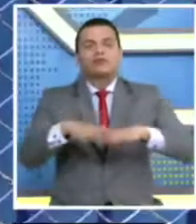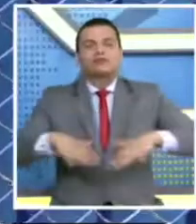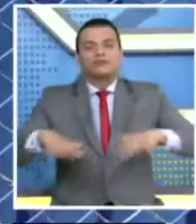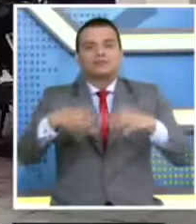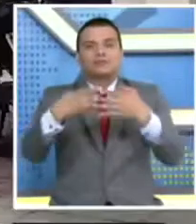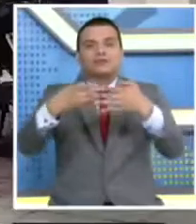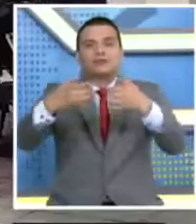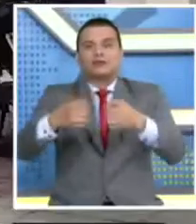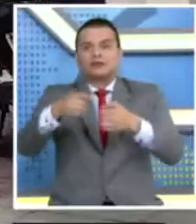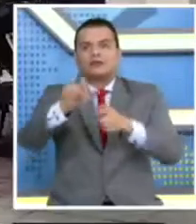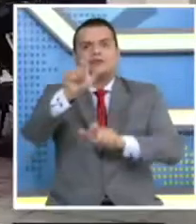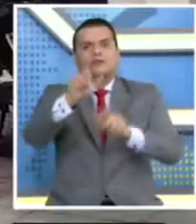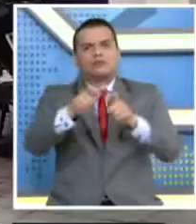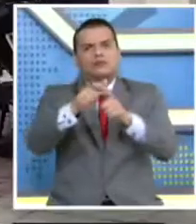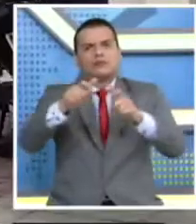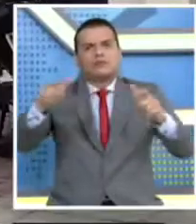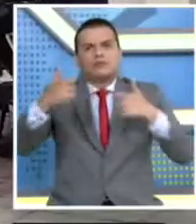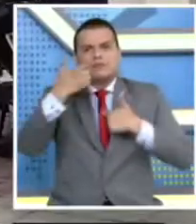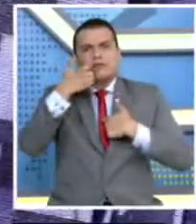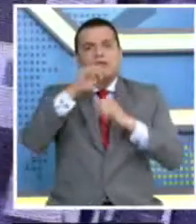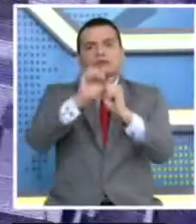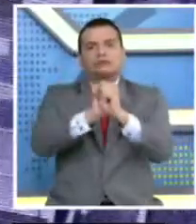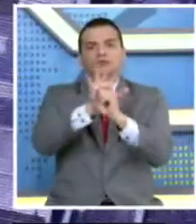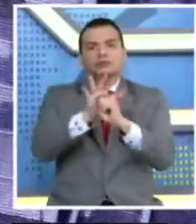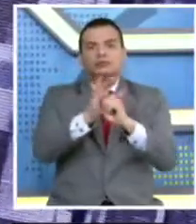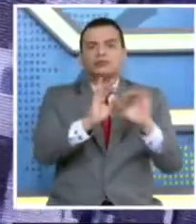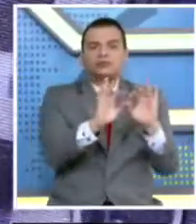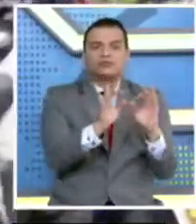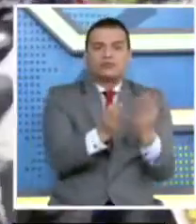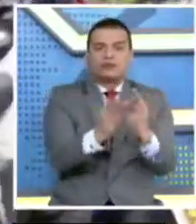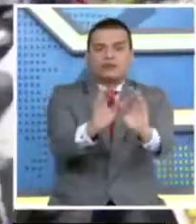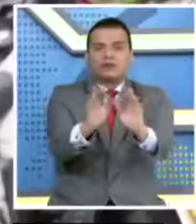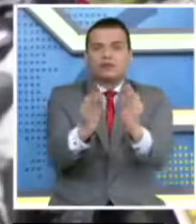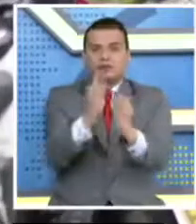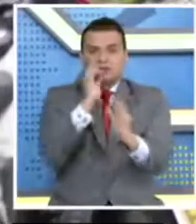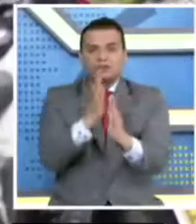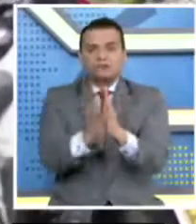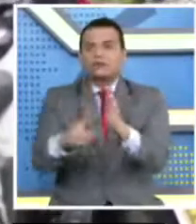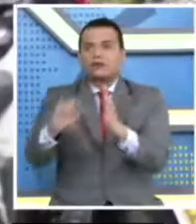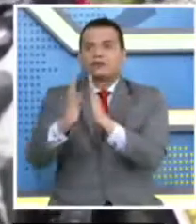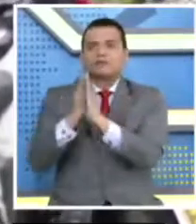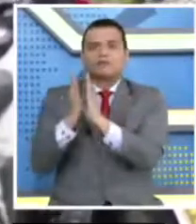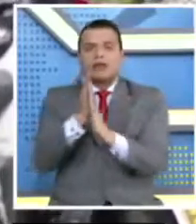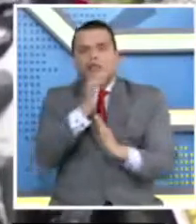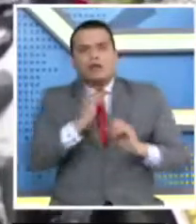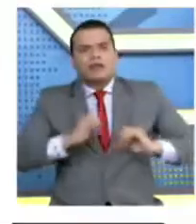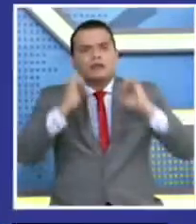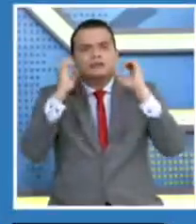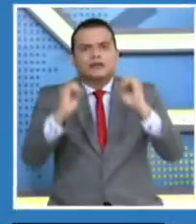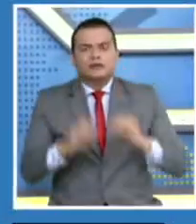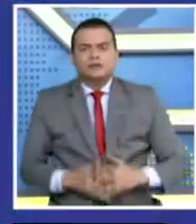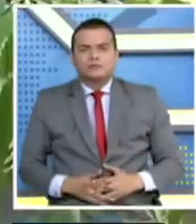COVID se apodera del reclusorio. Familiares denuncian que la información se está ocultando.